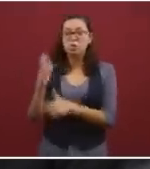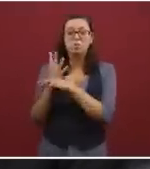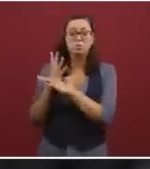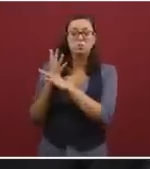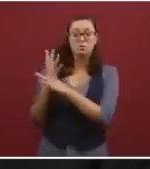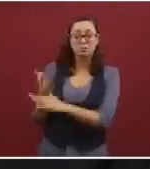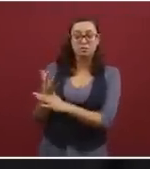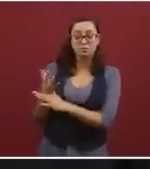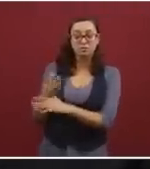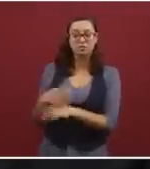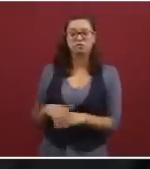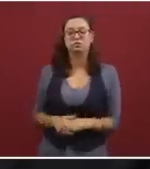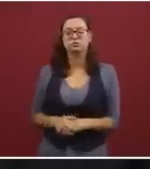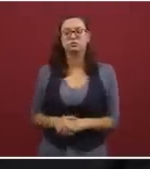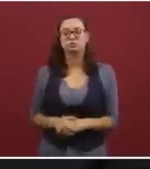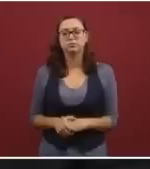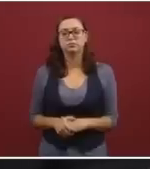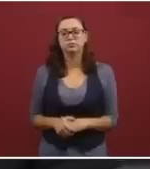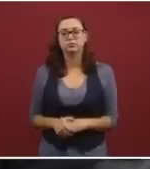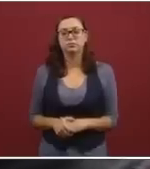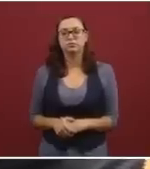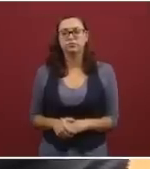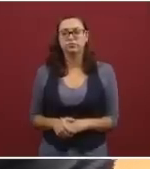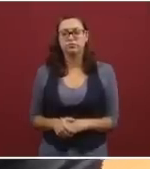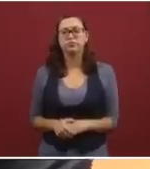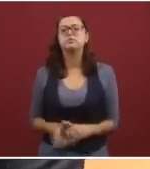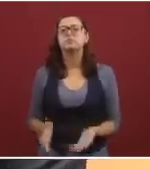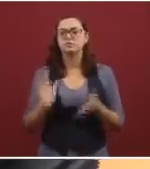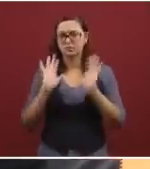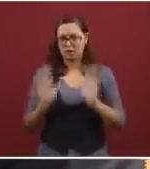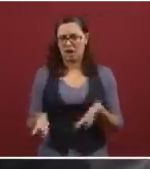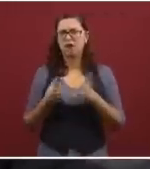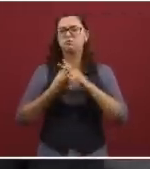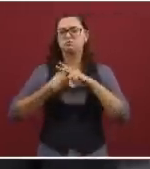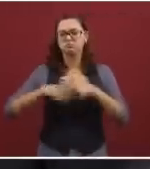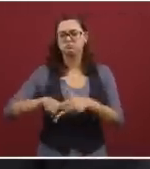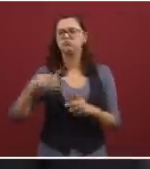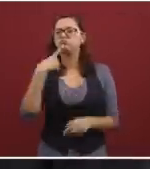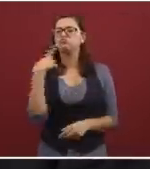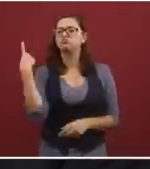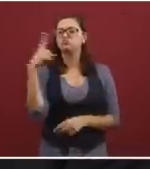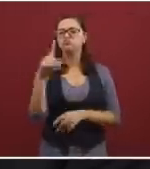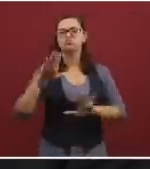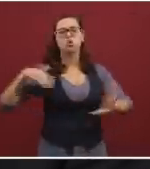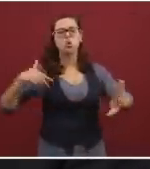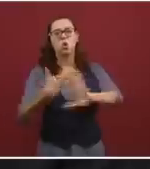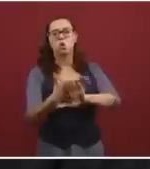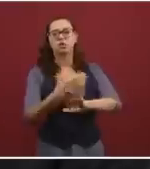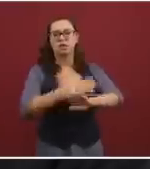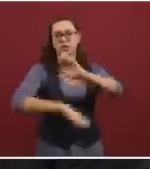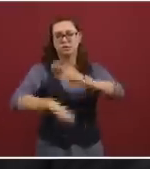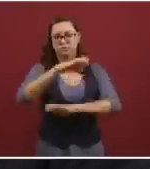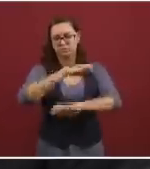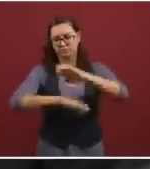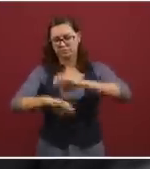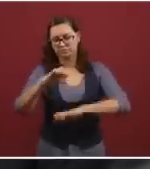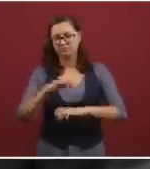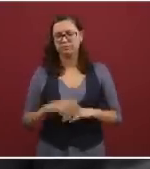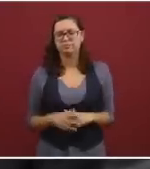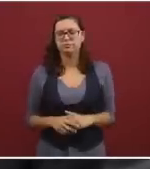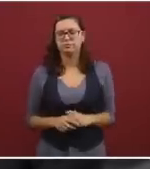que tenía interpuesta una denuncia en contra de esta empresa.